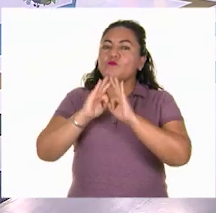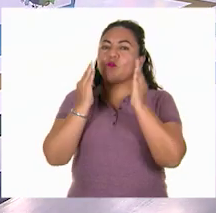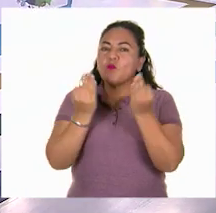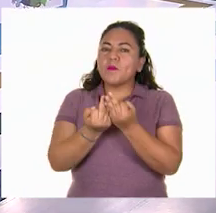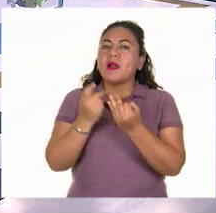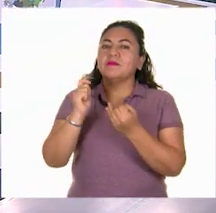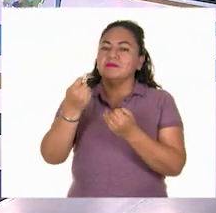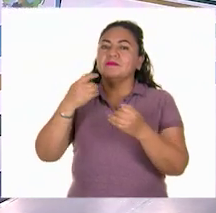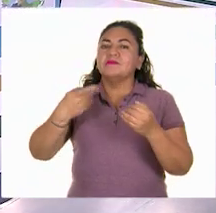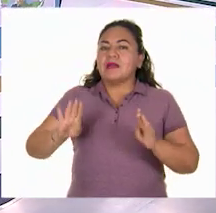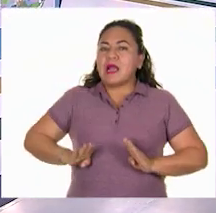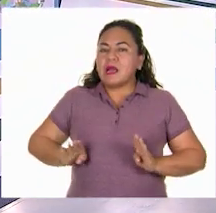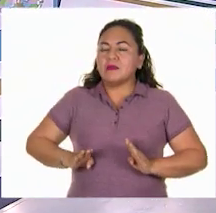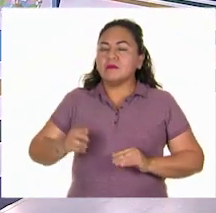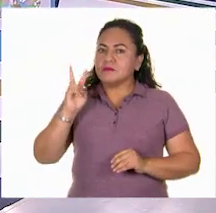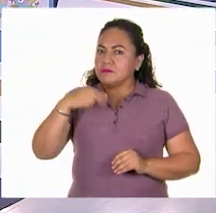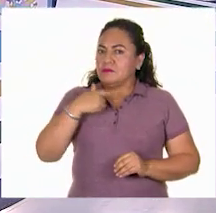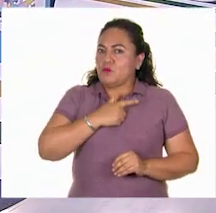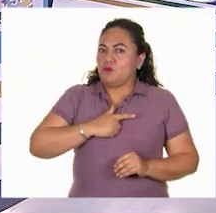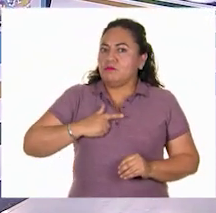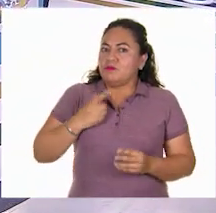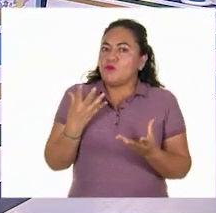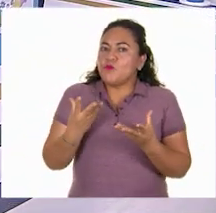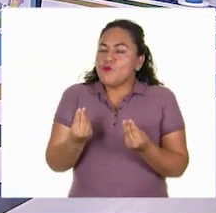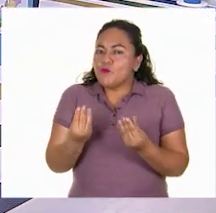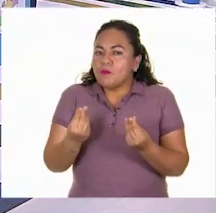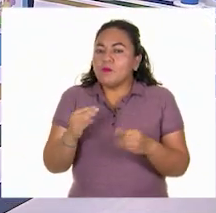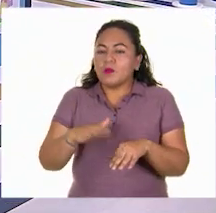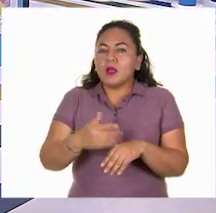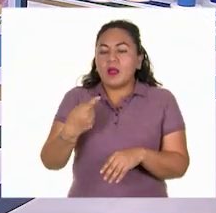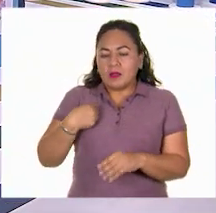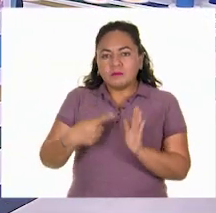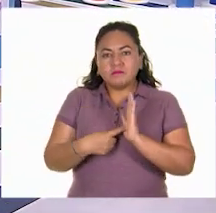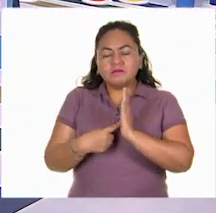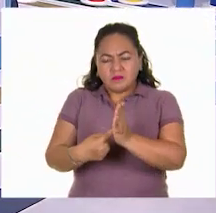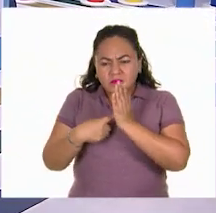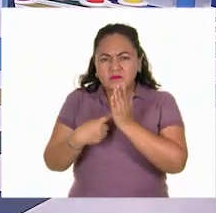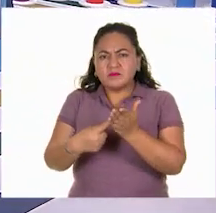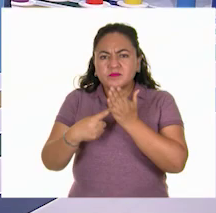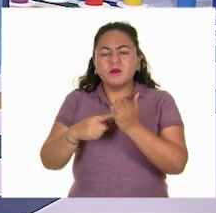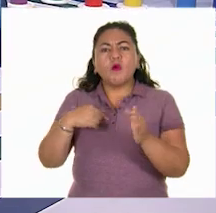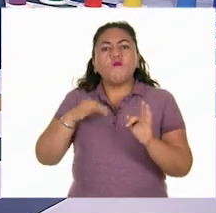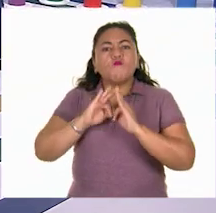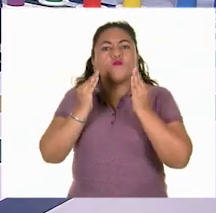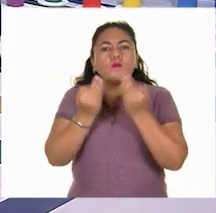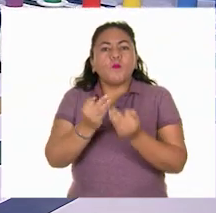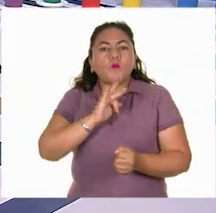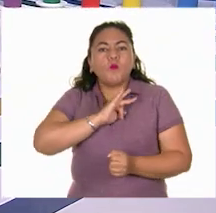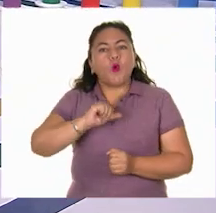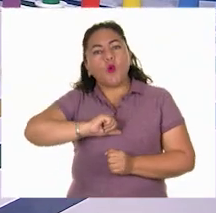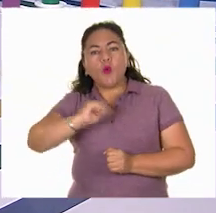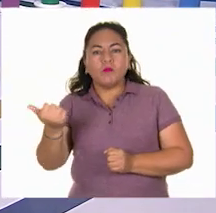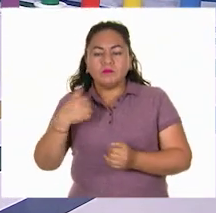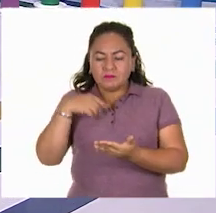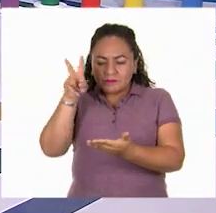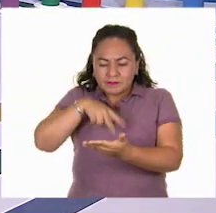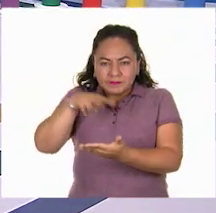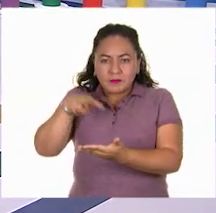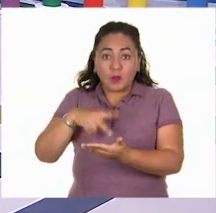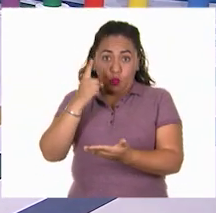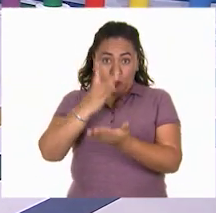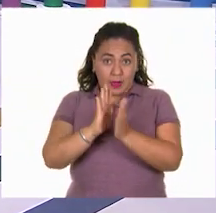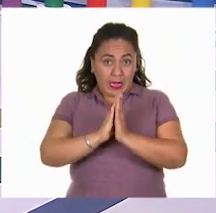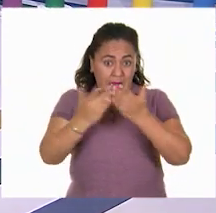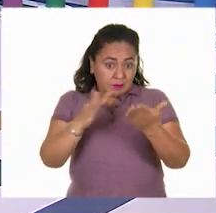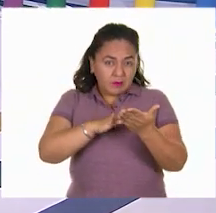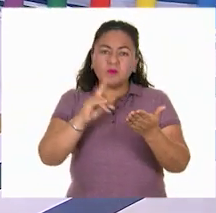largo del ciclo escolar me han gustado muchísimo porque me han mostrado otra forma de acercarme a los textos, no solo como lectora,